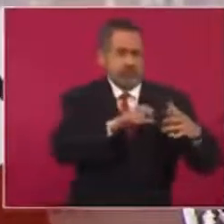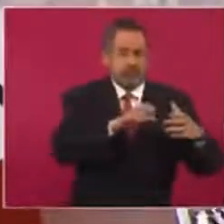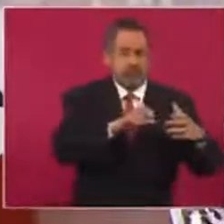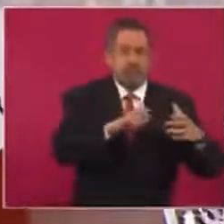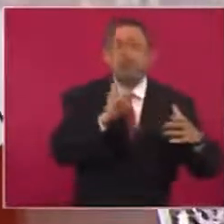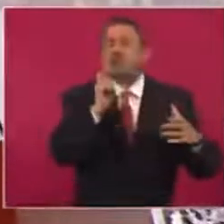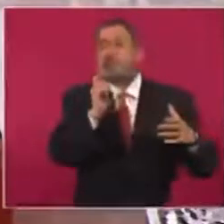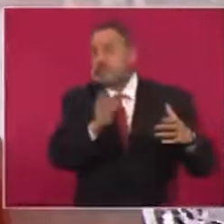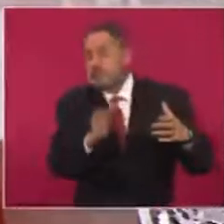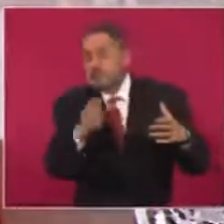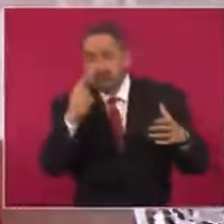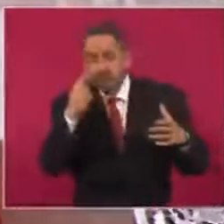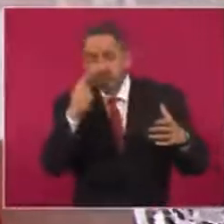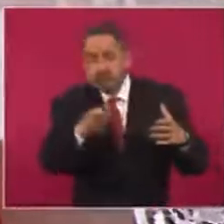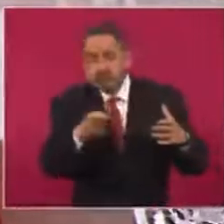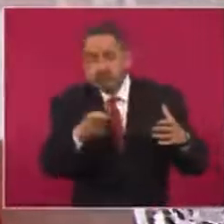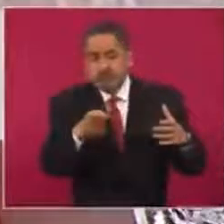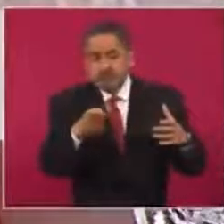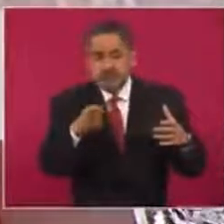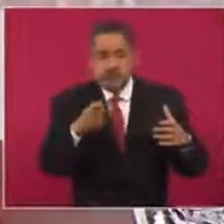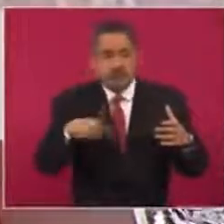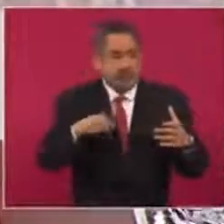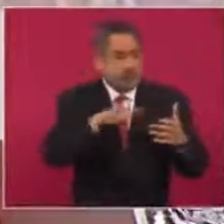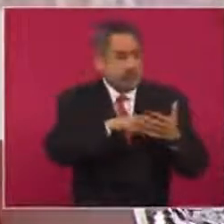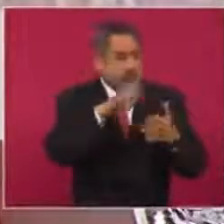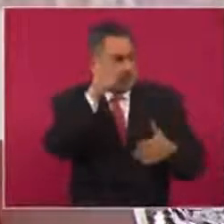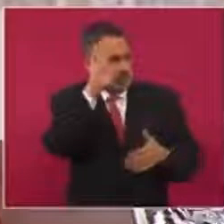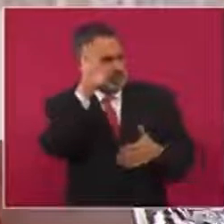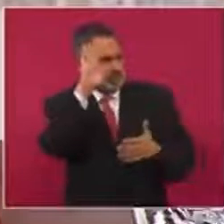todo cuando se trata de excesos,